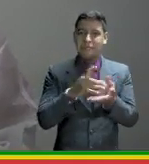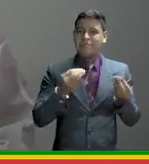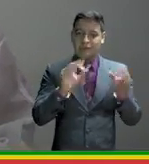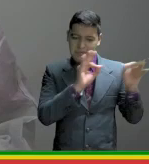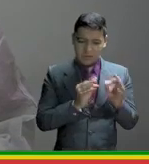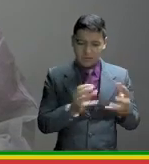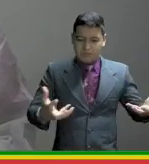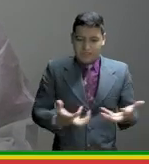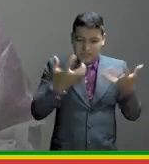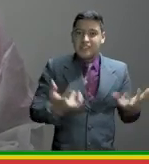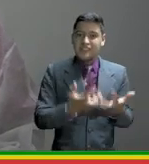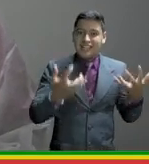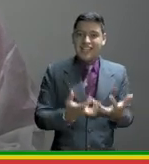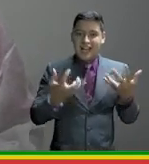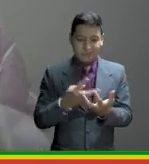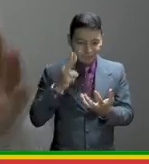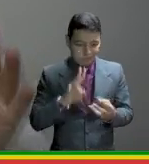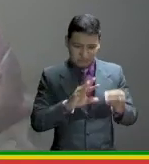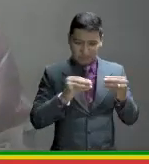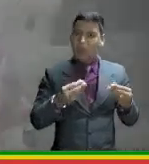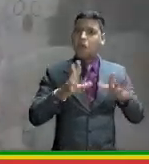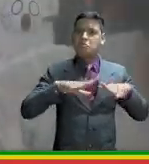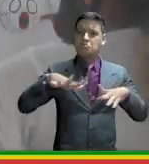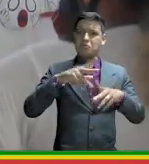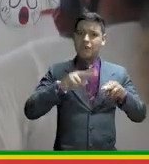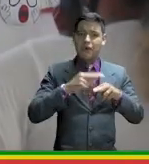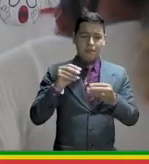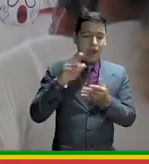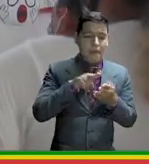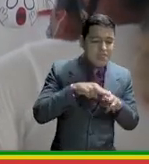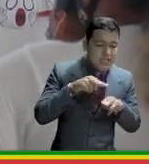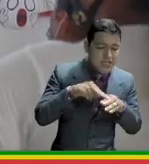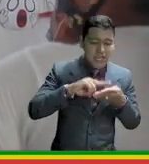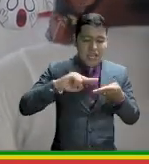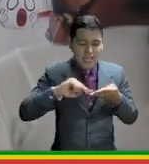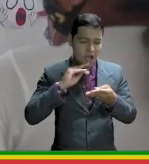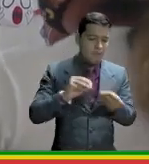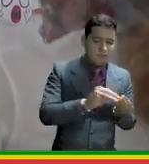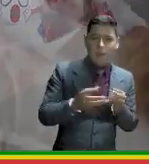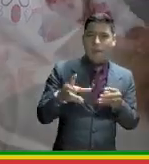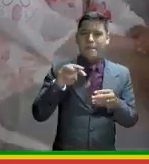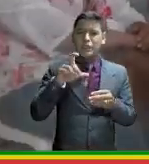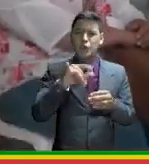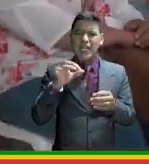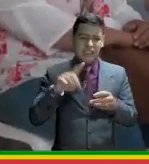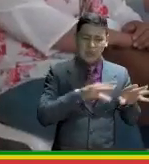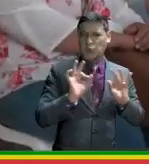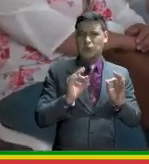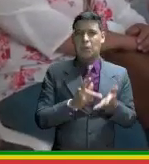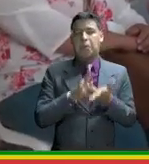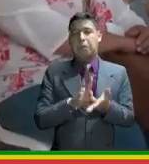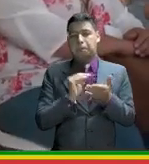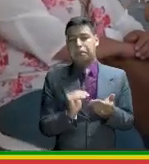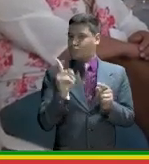a preparar ensaladas con aderezos naturales, sin mayonesa, sin mantequillas, sin productos que los